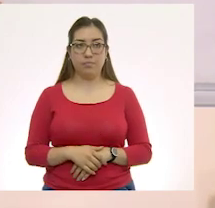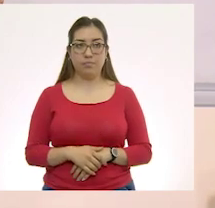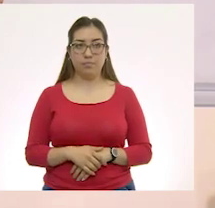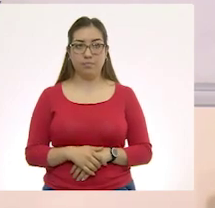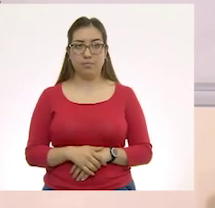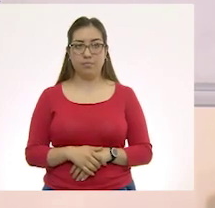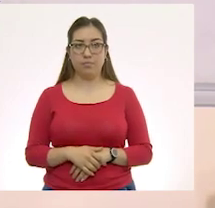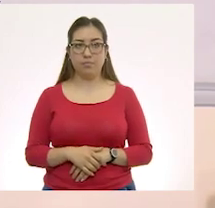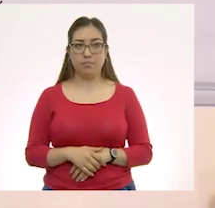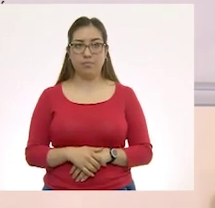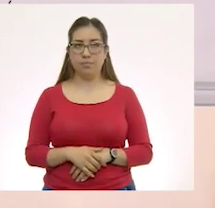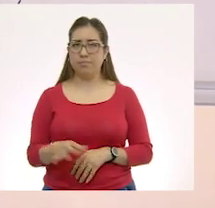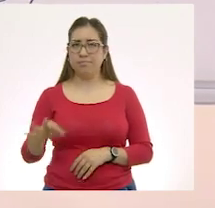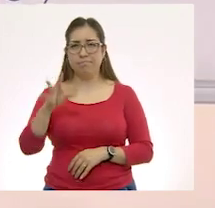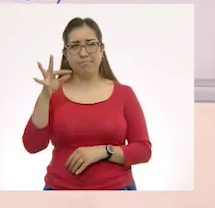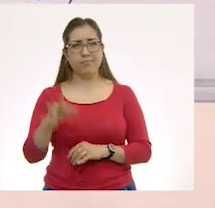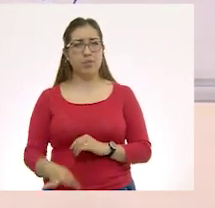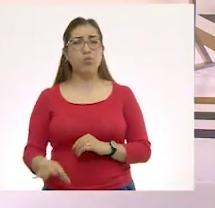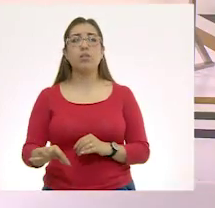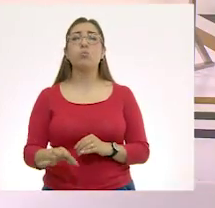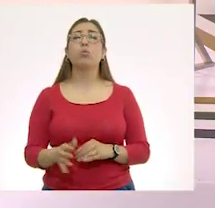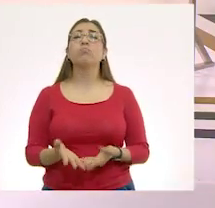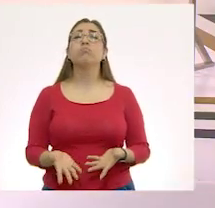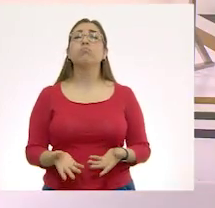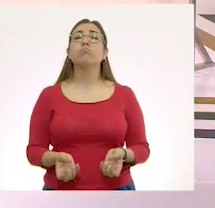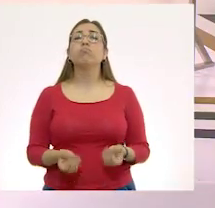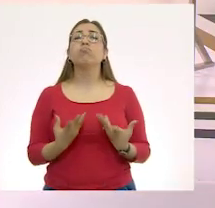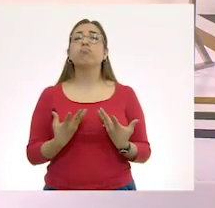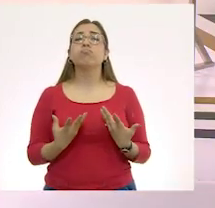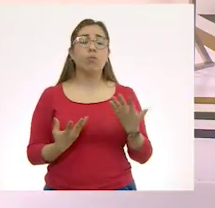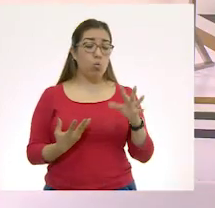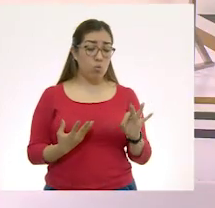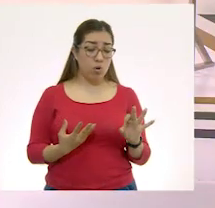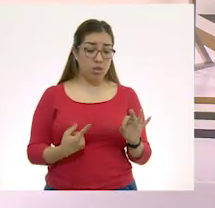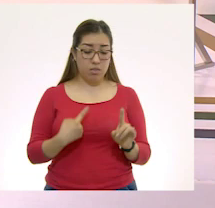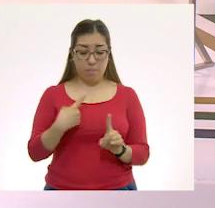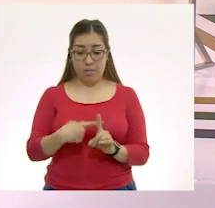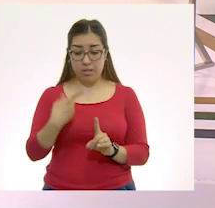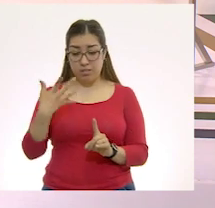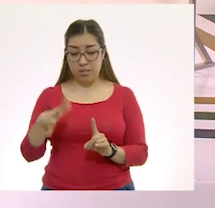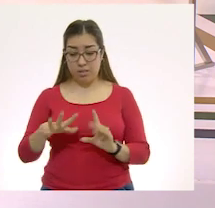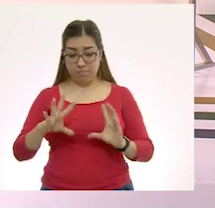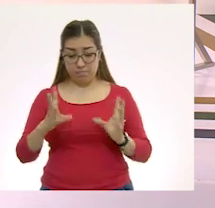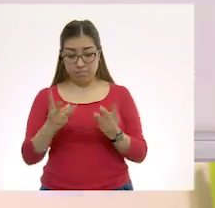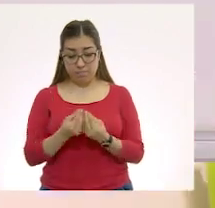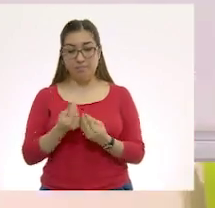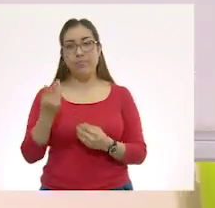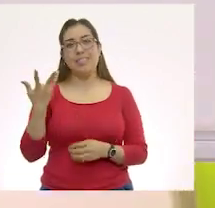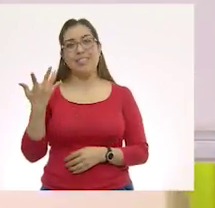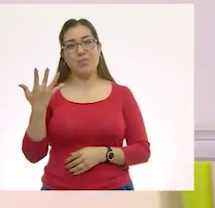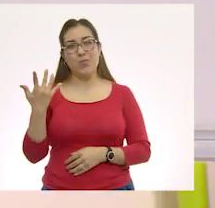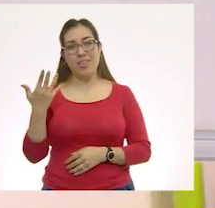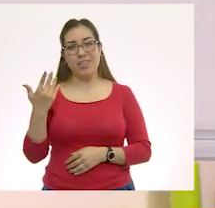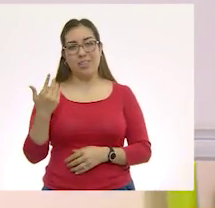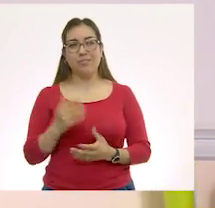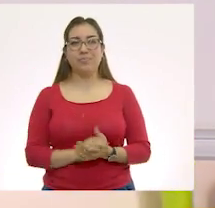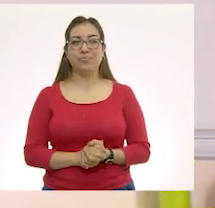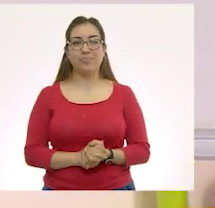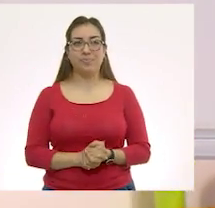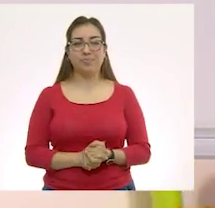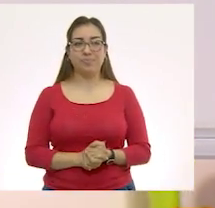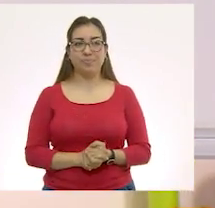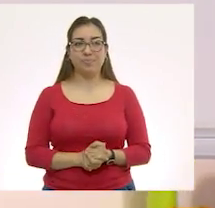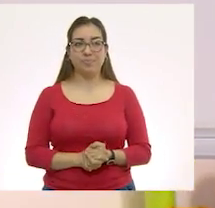así es y el último número 40 10 50 50 entonces ya